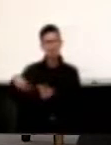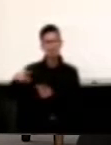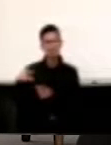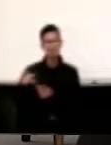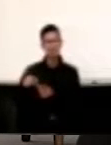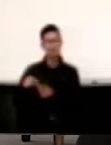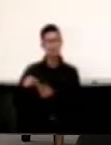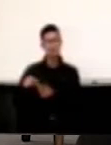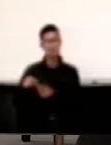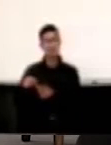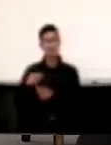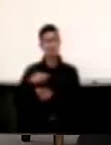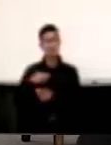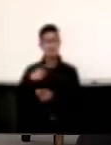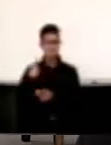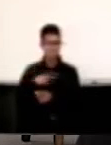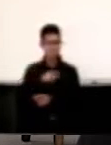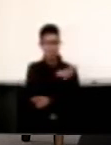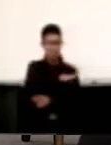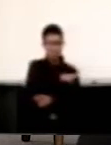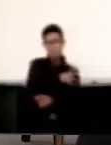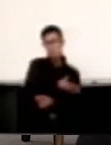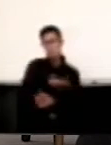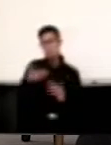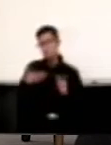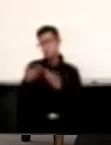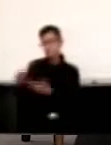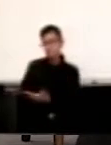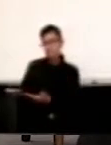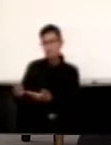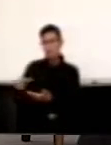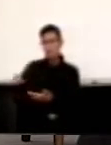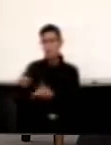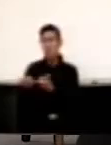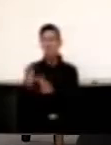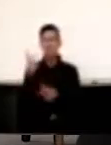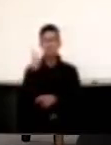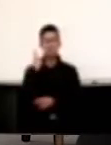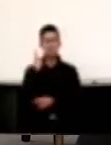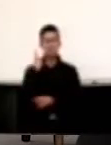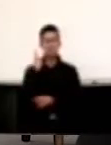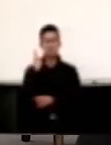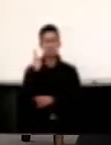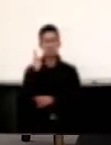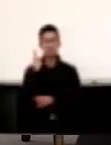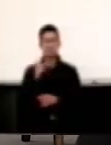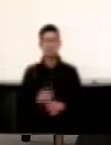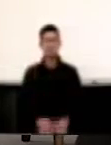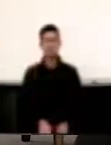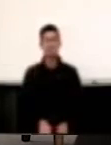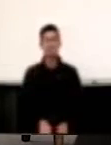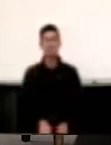y las lealtades de los electores hacia la cercanía de los electores hacia los partidos políticos.